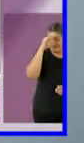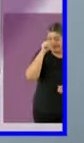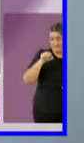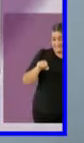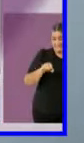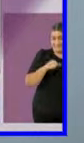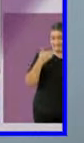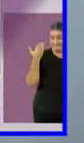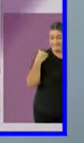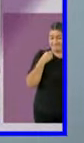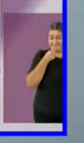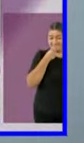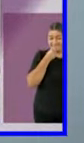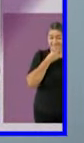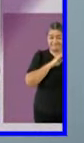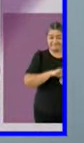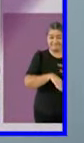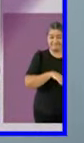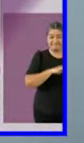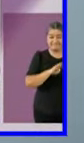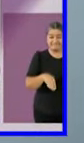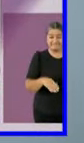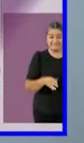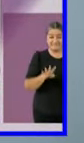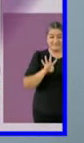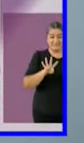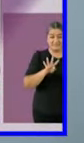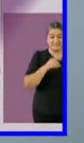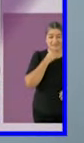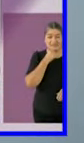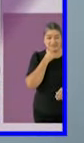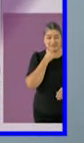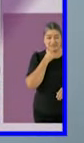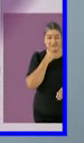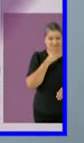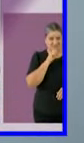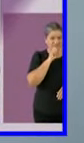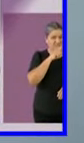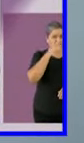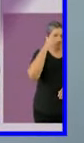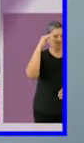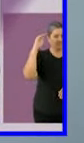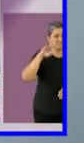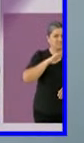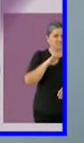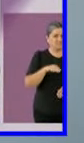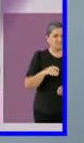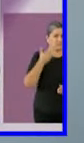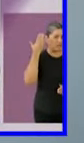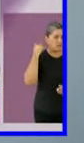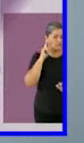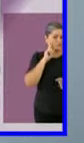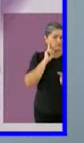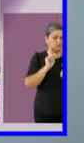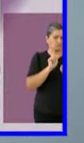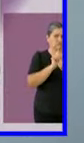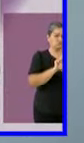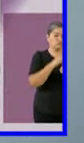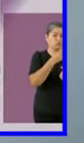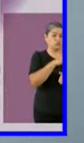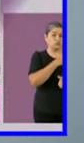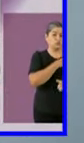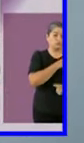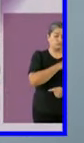este mensaje, pues cada una de ellas resaltó que no hubieron las respuestas hacia estas acusaciones. Y ya como último punto, Jorge